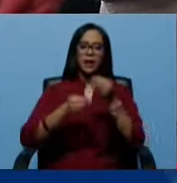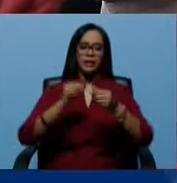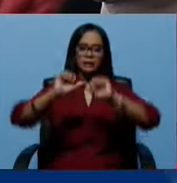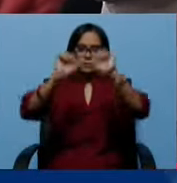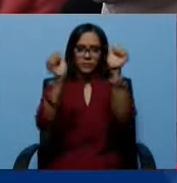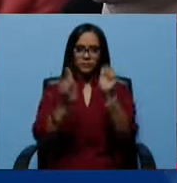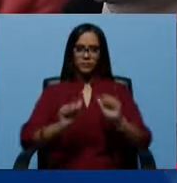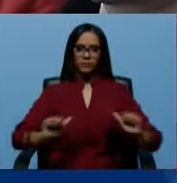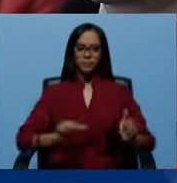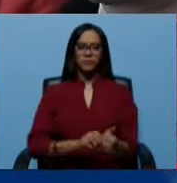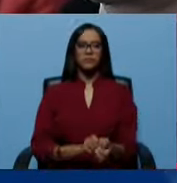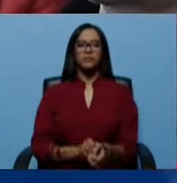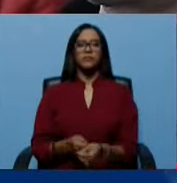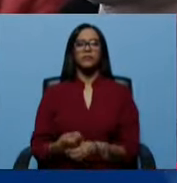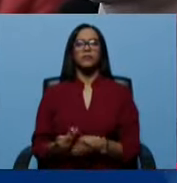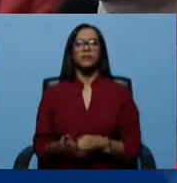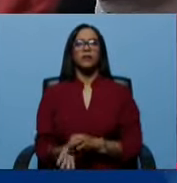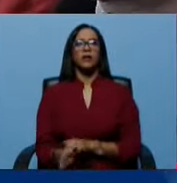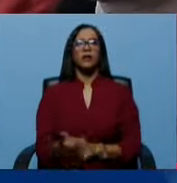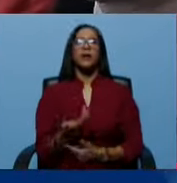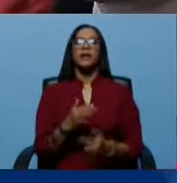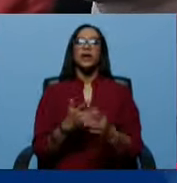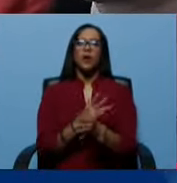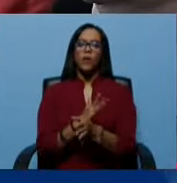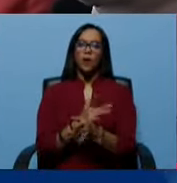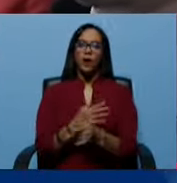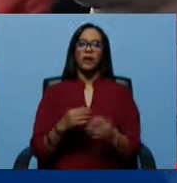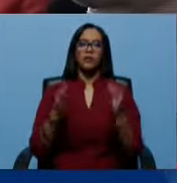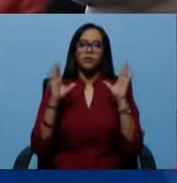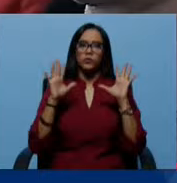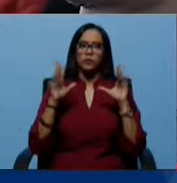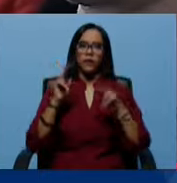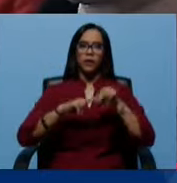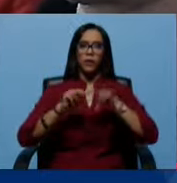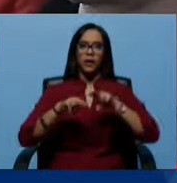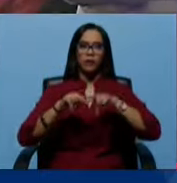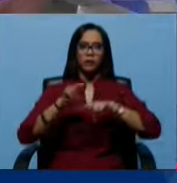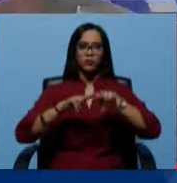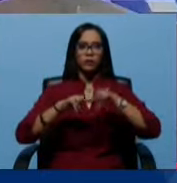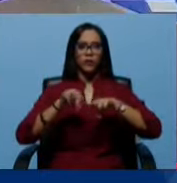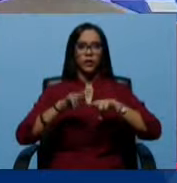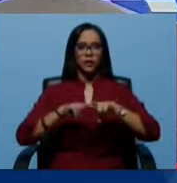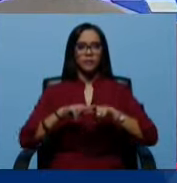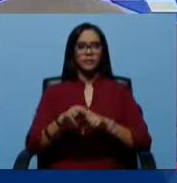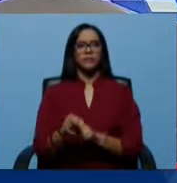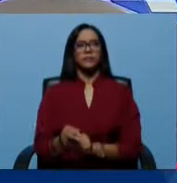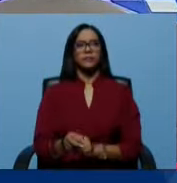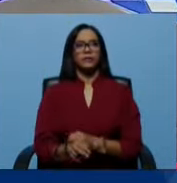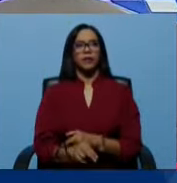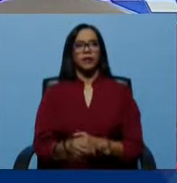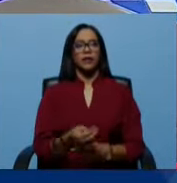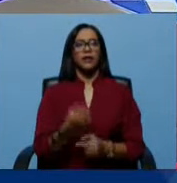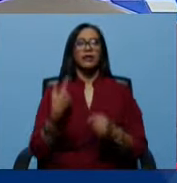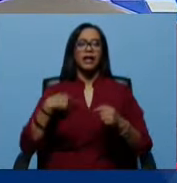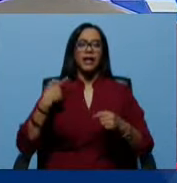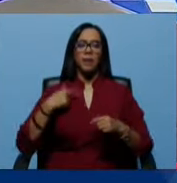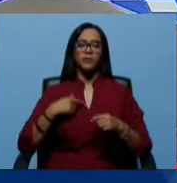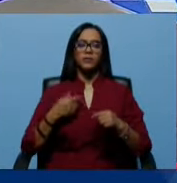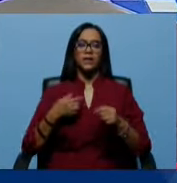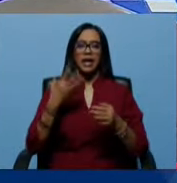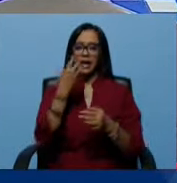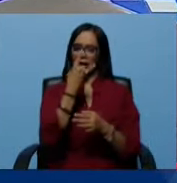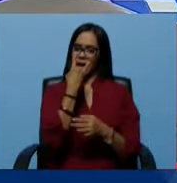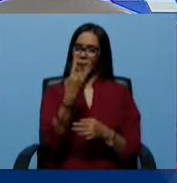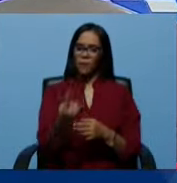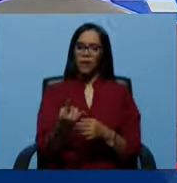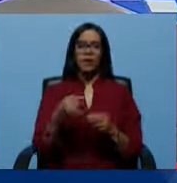artesanía, para jugar con sus manos, para construir. Así que tenemos que enamorar al semillero